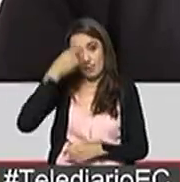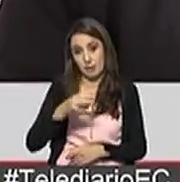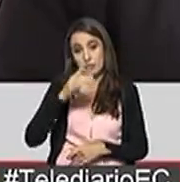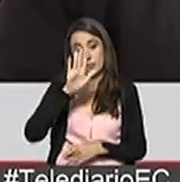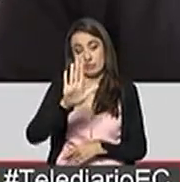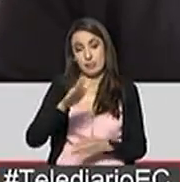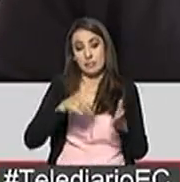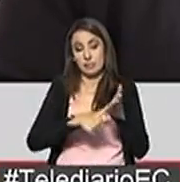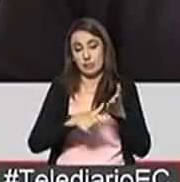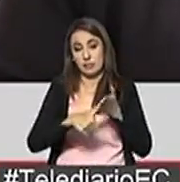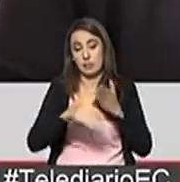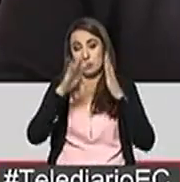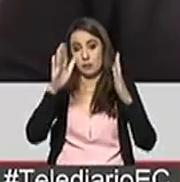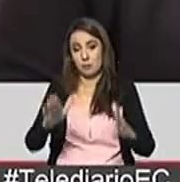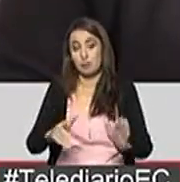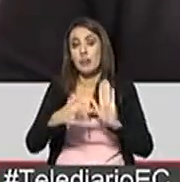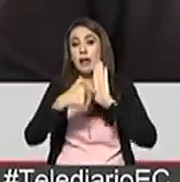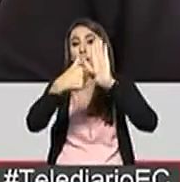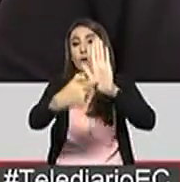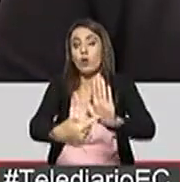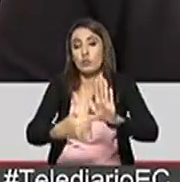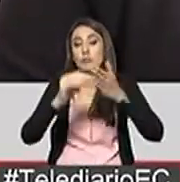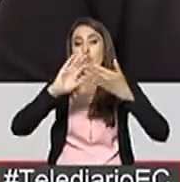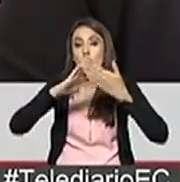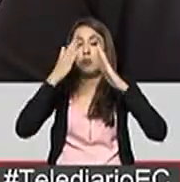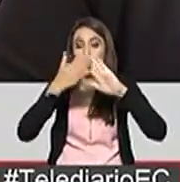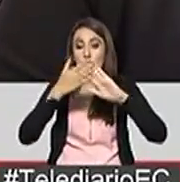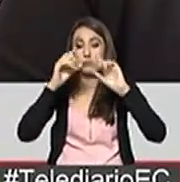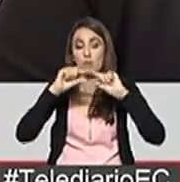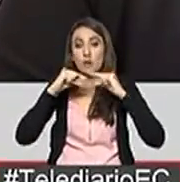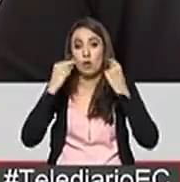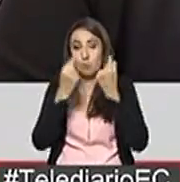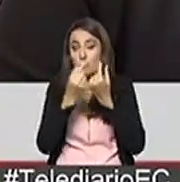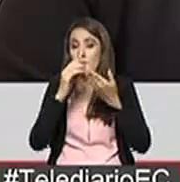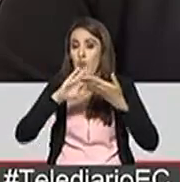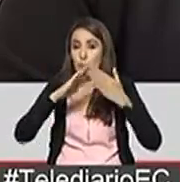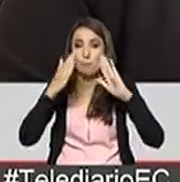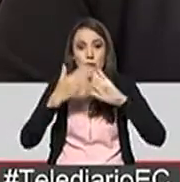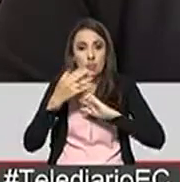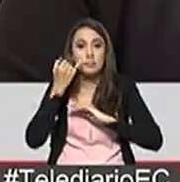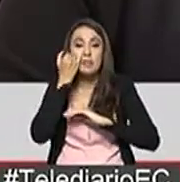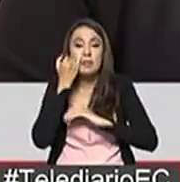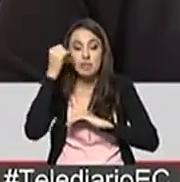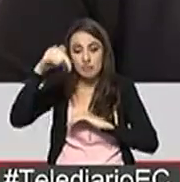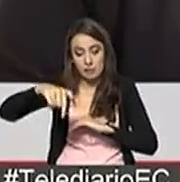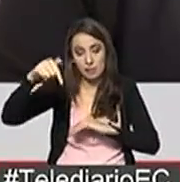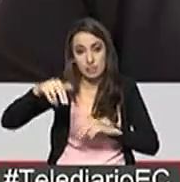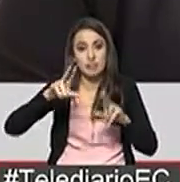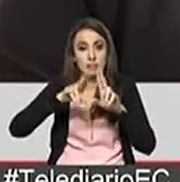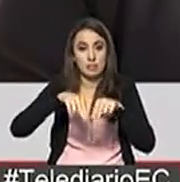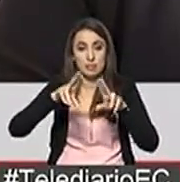nivel ministerial debe dar a conocer a las organizaciones madres reconocidas